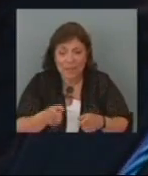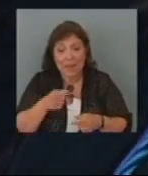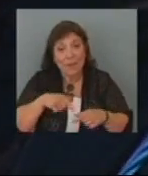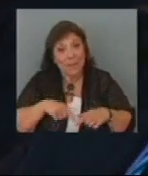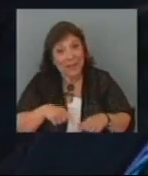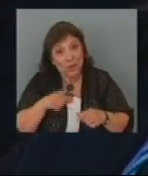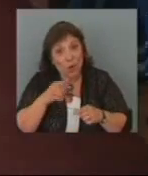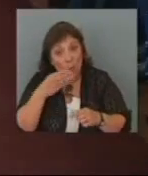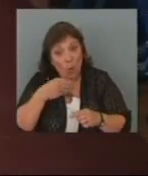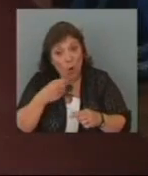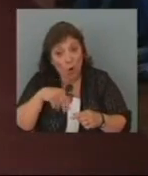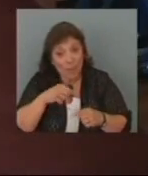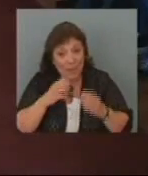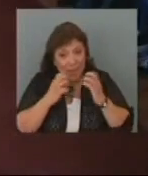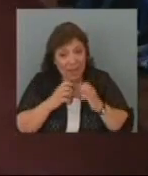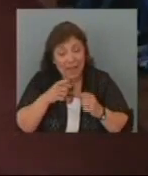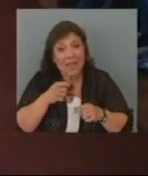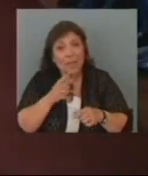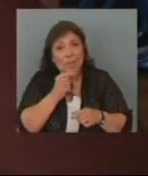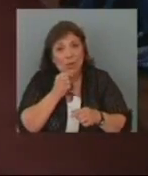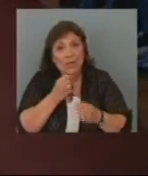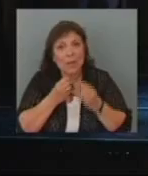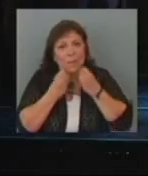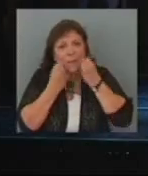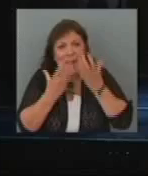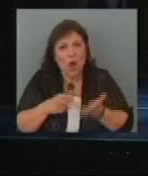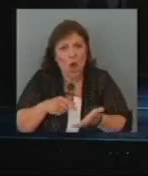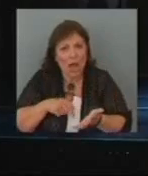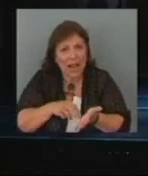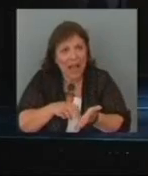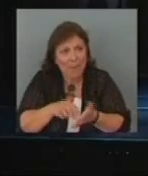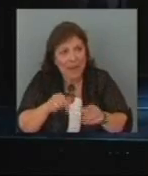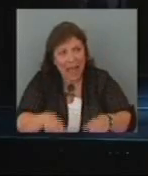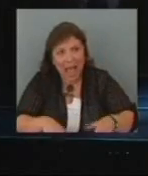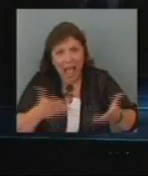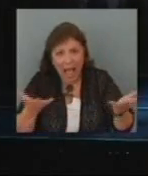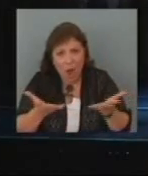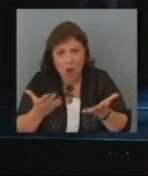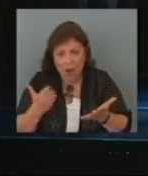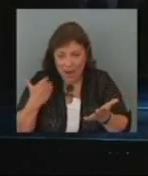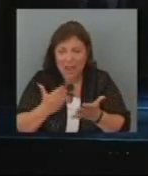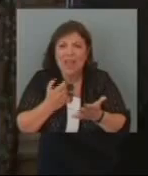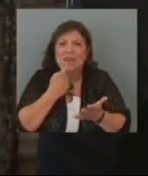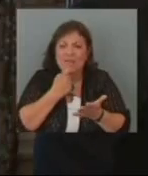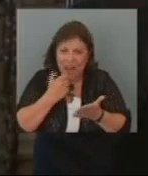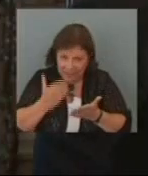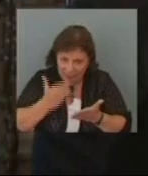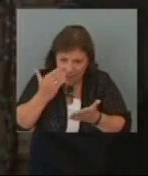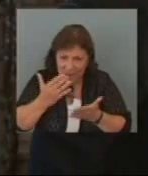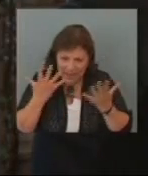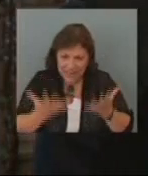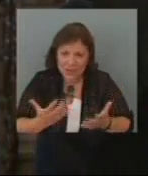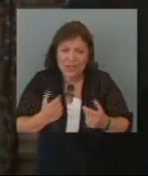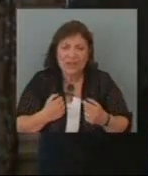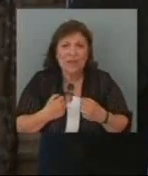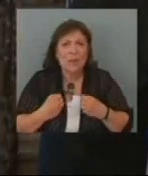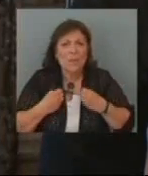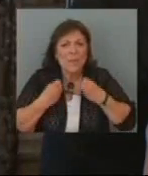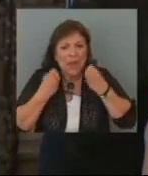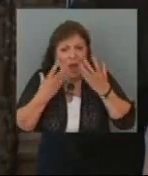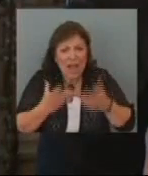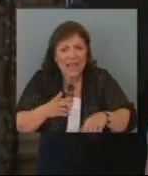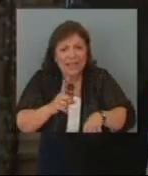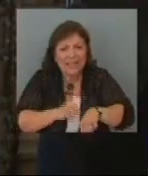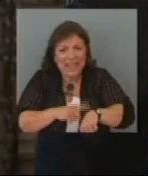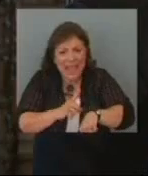ministro Bonomi destacó que la actuación de la policía mejoró sustancialmente en los últimos años, aunque aún queda trabajo por hacer. Que se hayan mejorado los tiempos